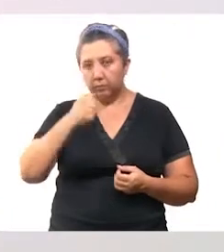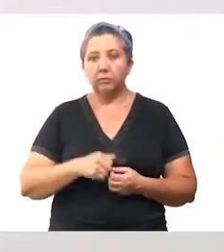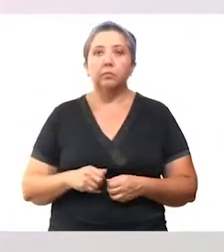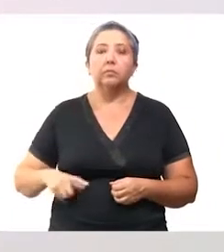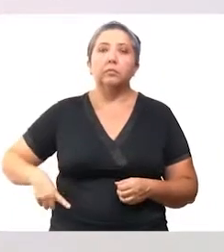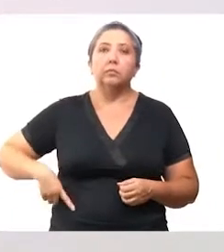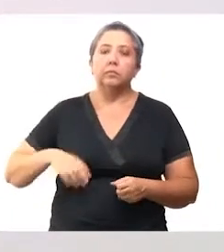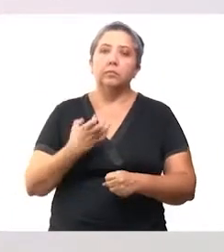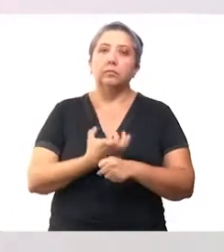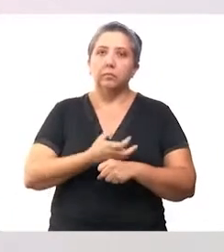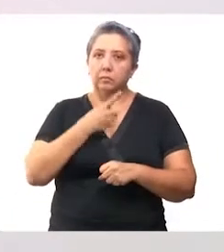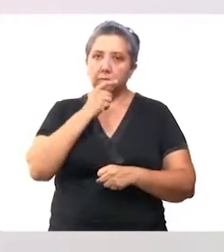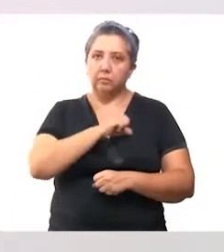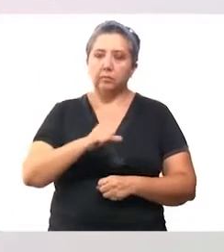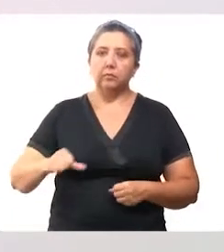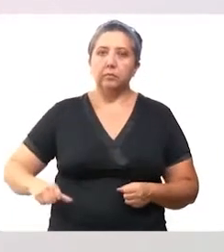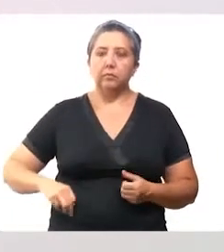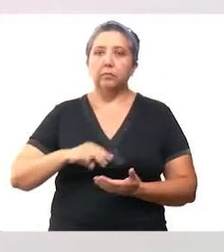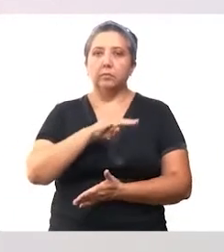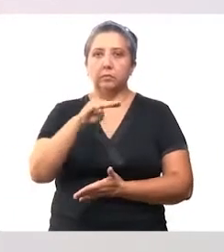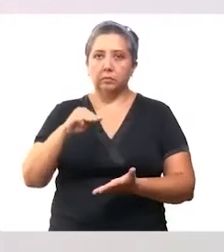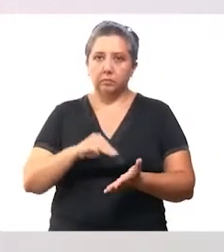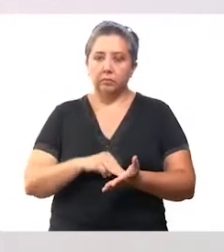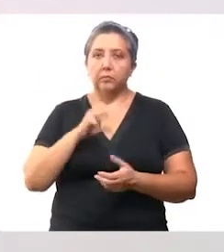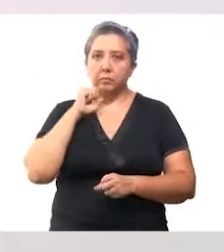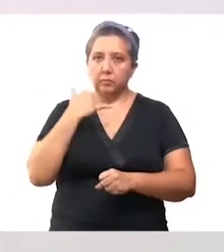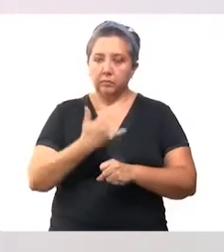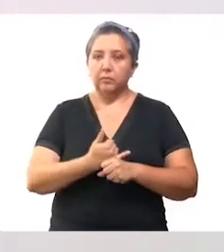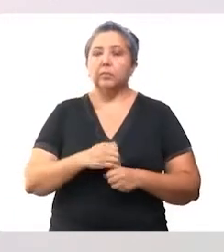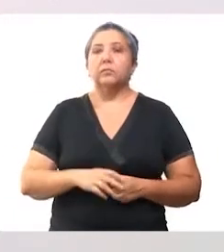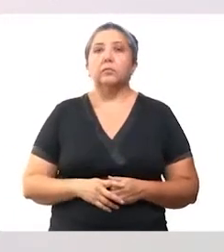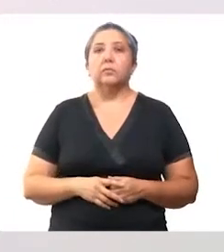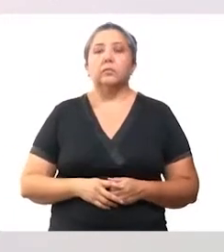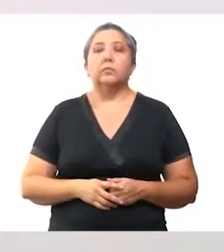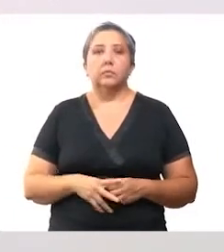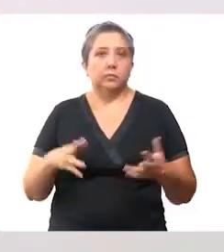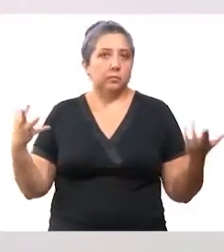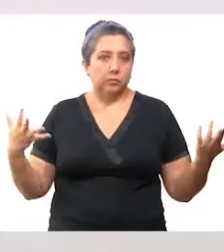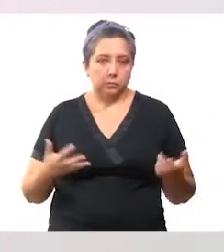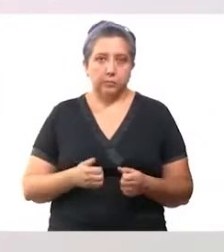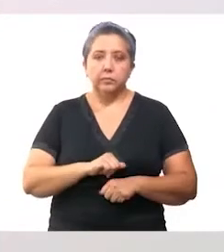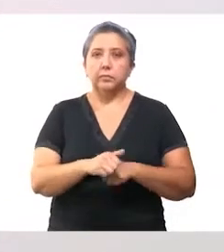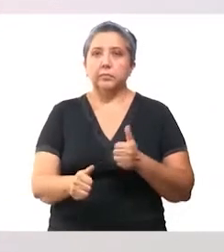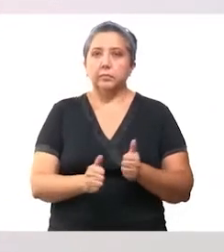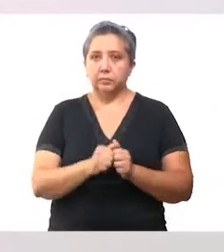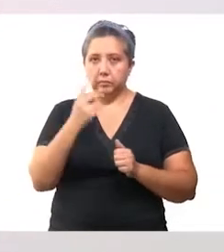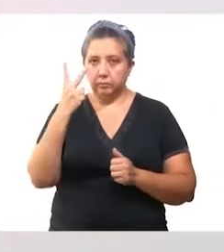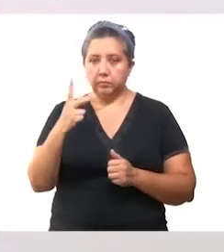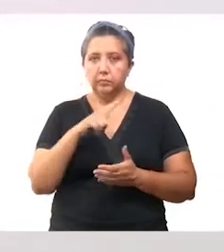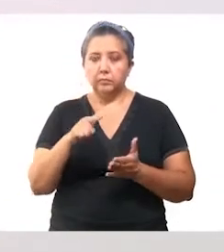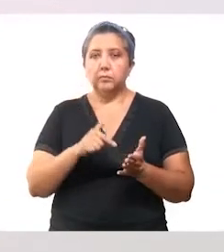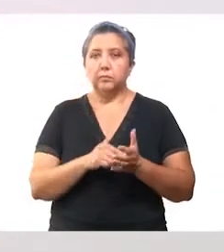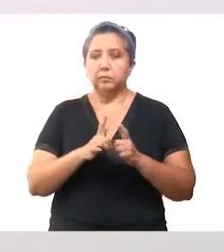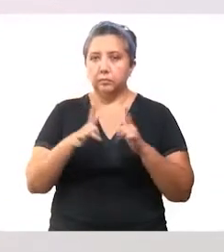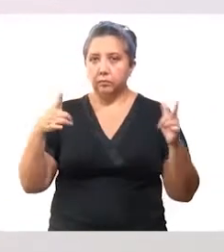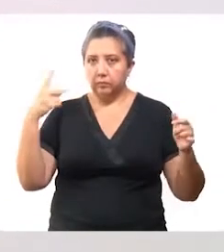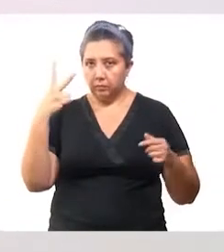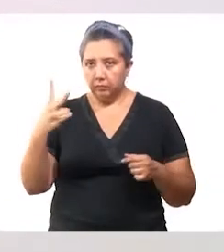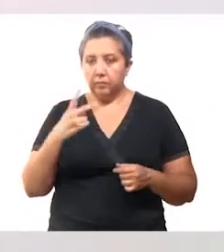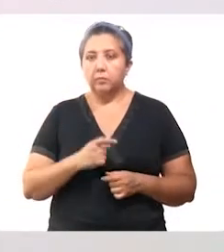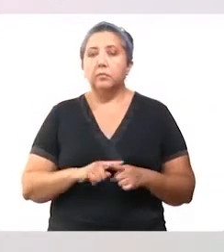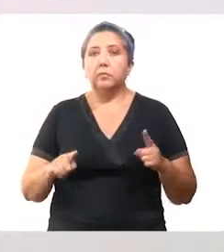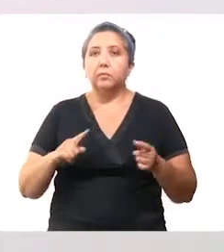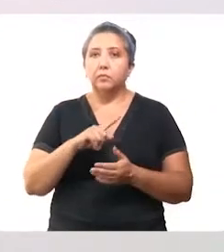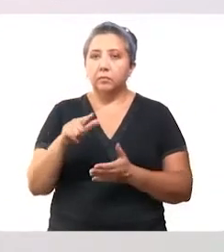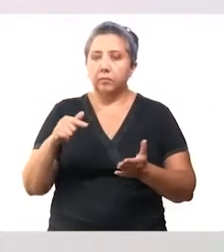el Gobierno del Estado, el Ayuntamiento de Mérida y la Secretaría del Bienestar. Se realizará a través de 2 macrocentros y 6 módulos